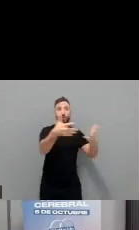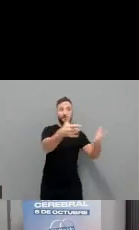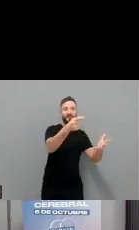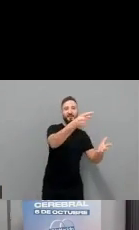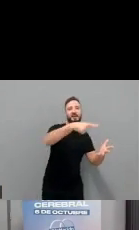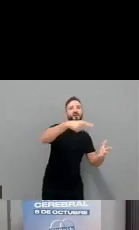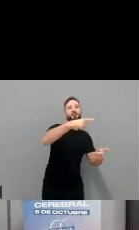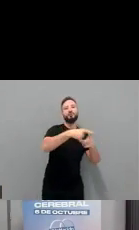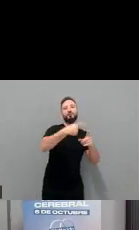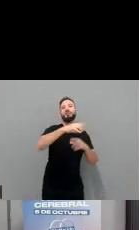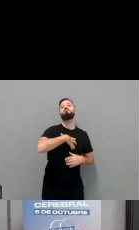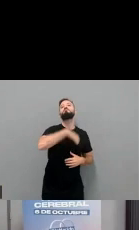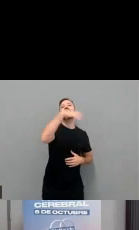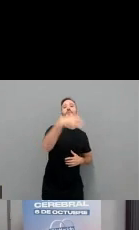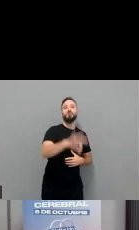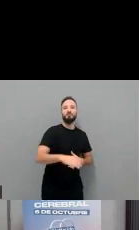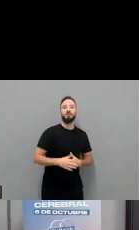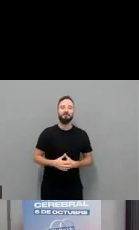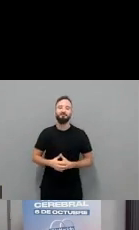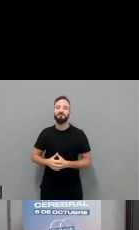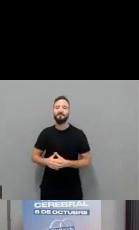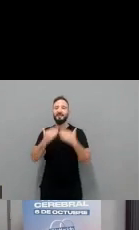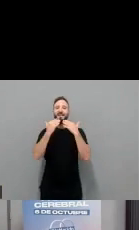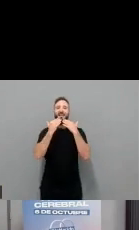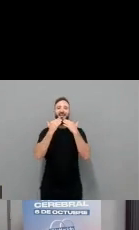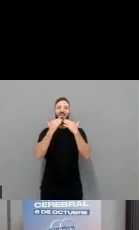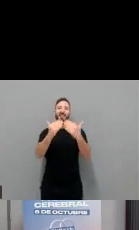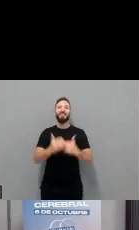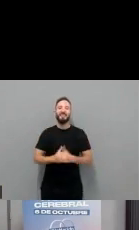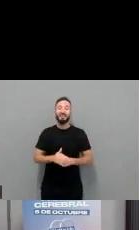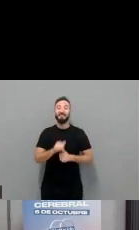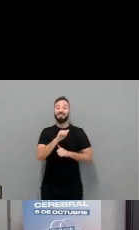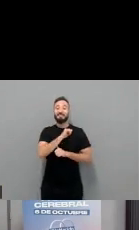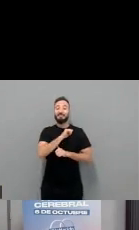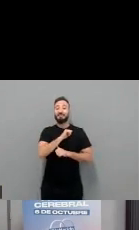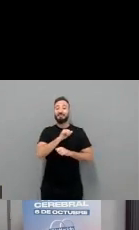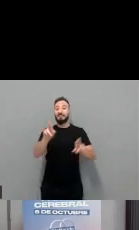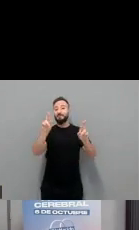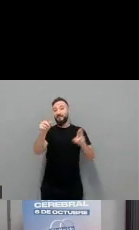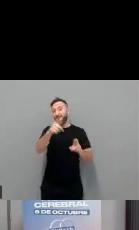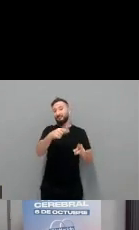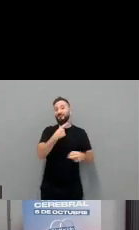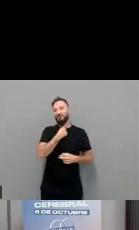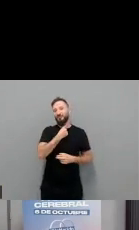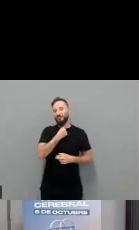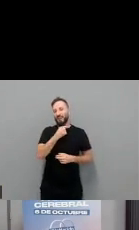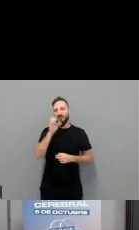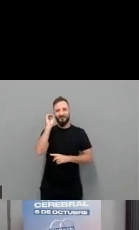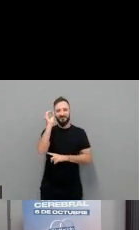posibles. Muchas gracias y espero que os haya gustado.